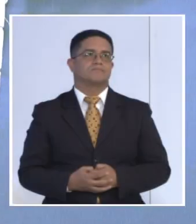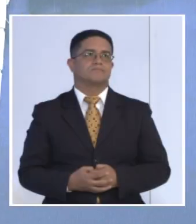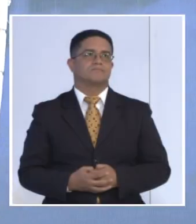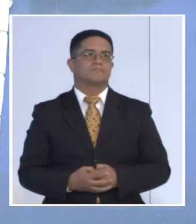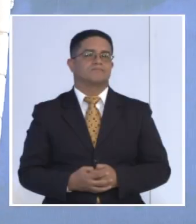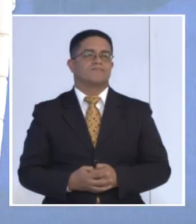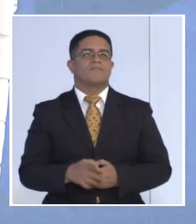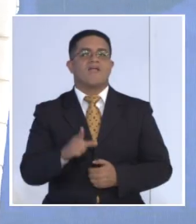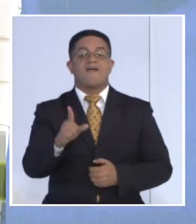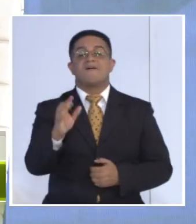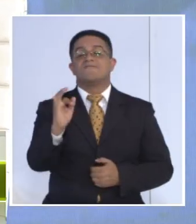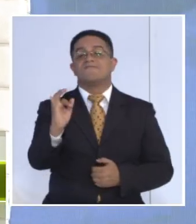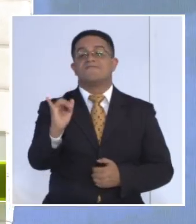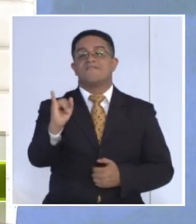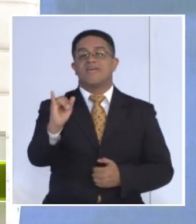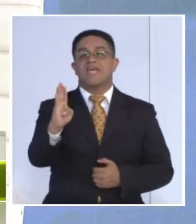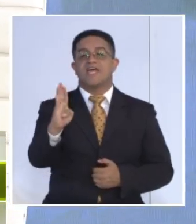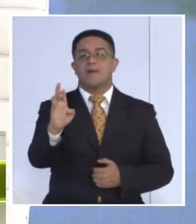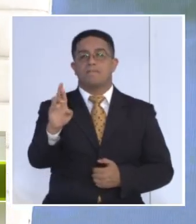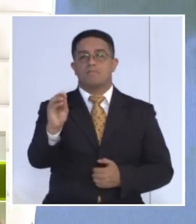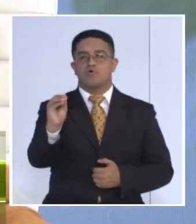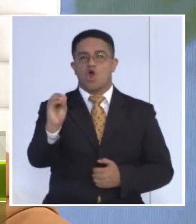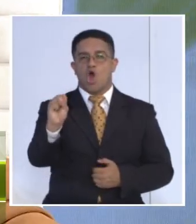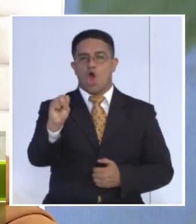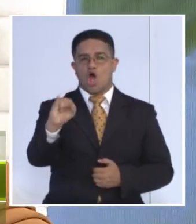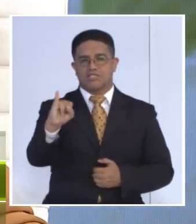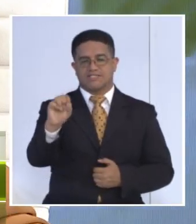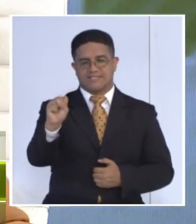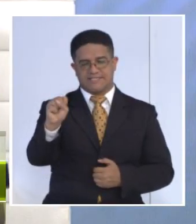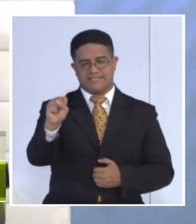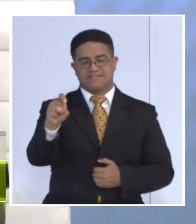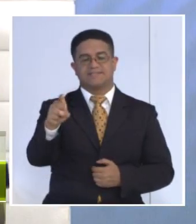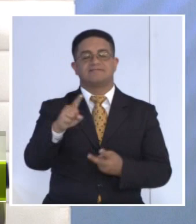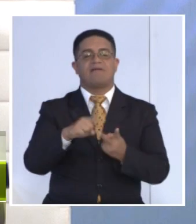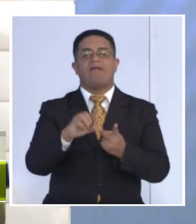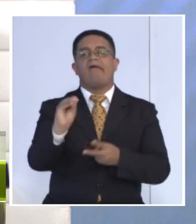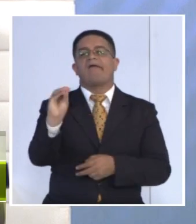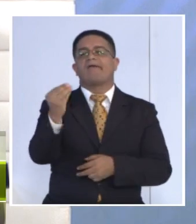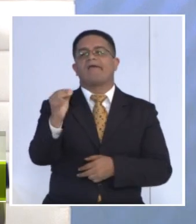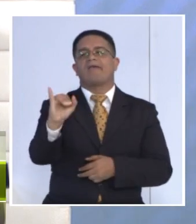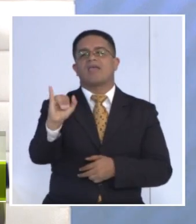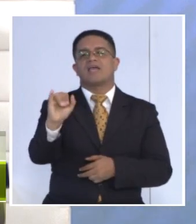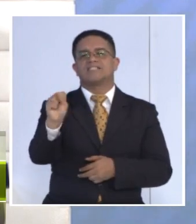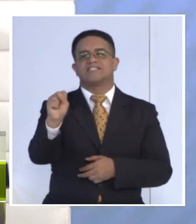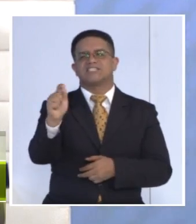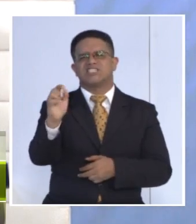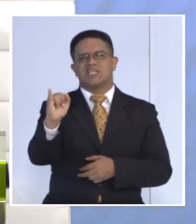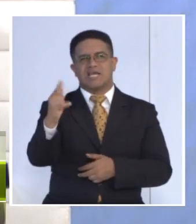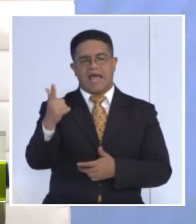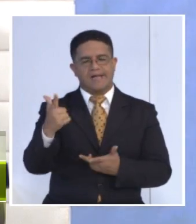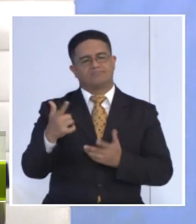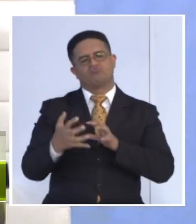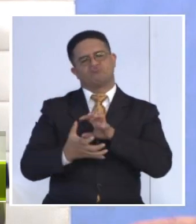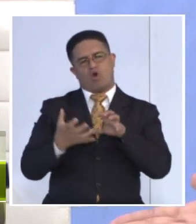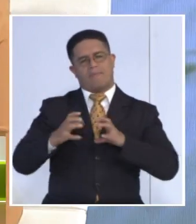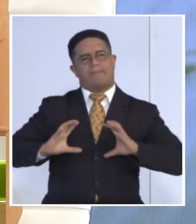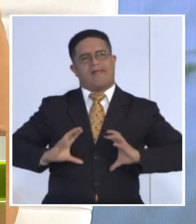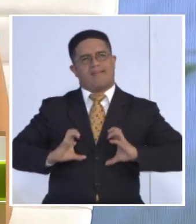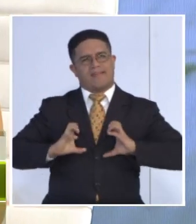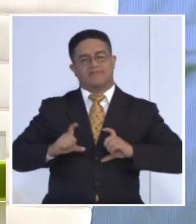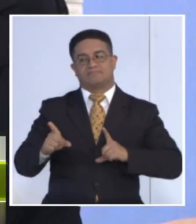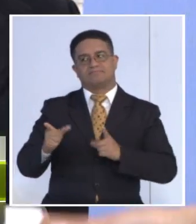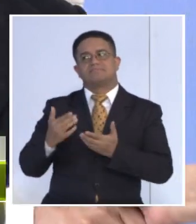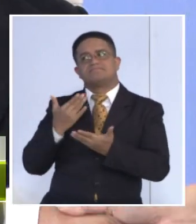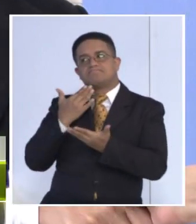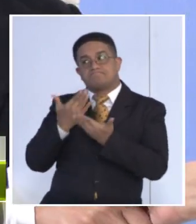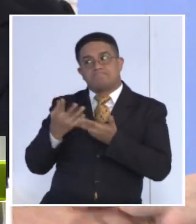Fibrosis quística, el tema del día de hoy. La doctora Julia Isabel Martínez nos acompaña, médico pediatra y además neumonólogo. Un gusto